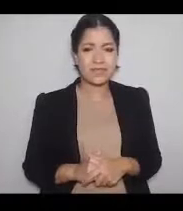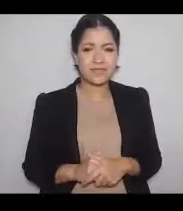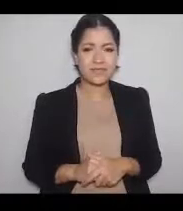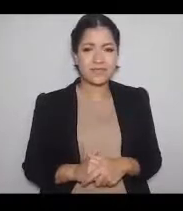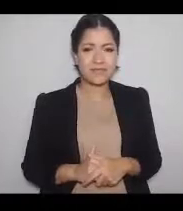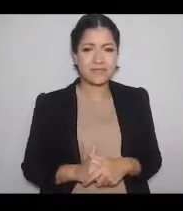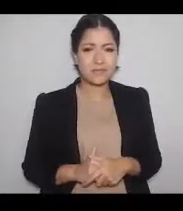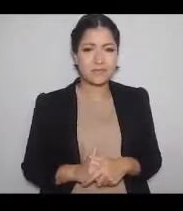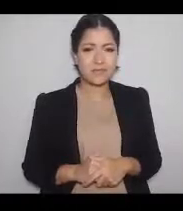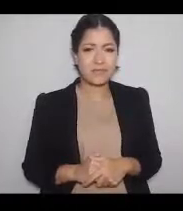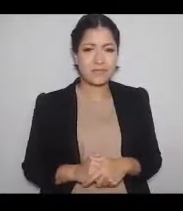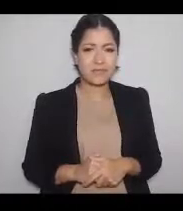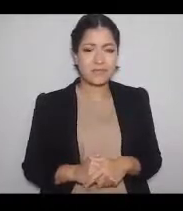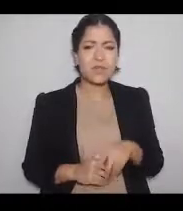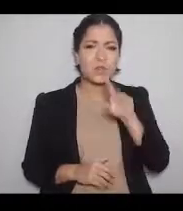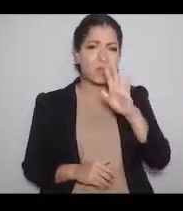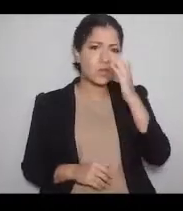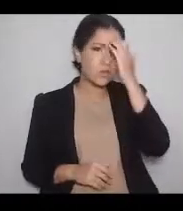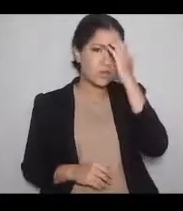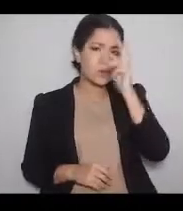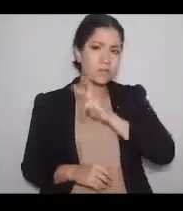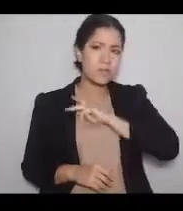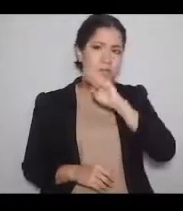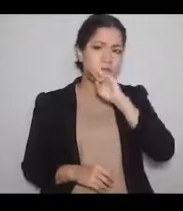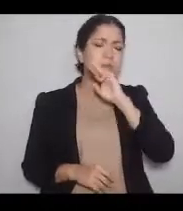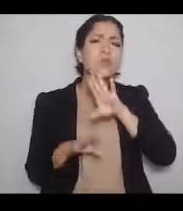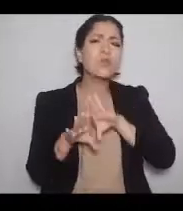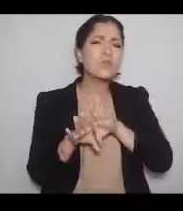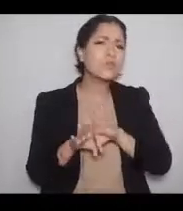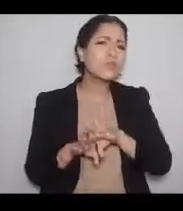Trabajando. Ella era Ofelia.